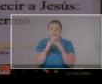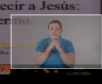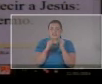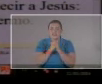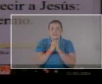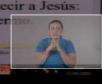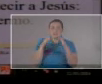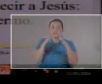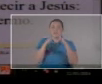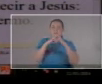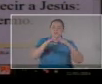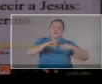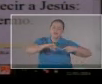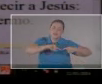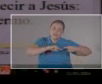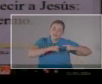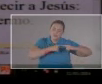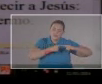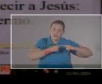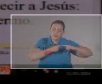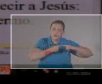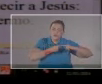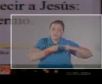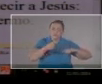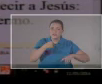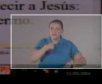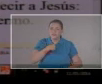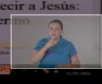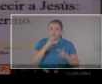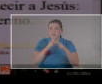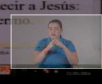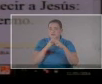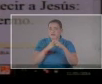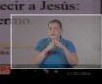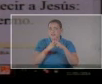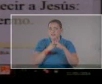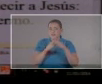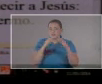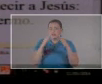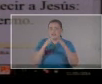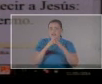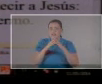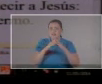casa del dolor. O yo le llamaría la casa del duelo.